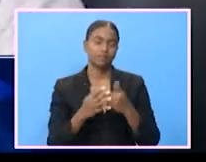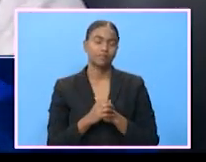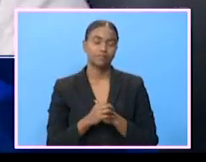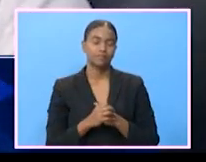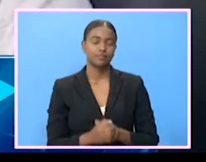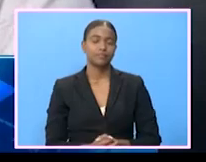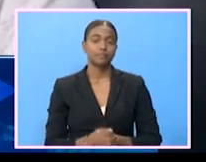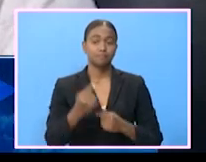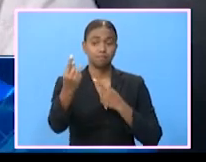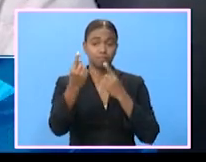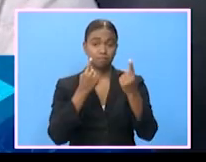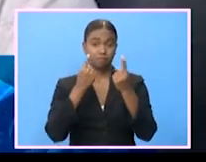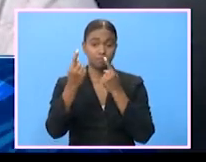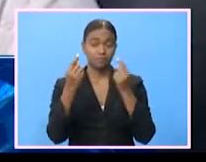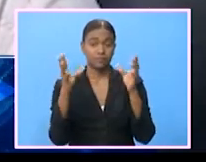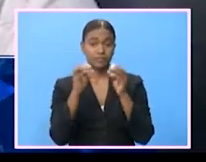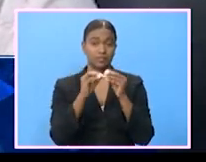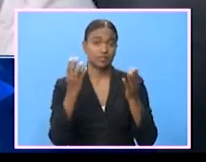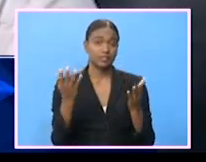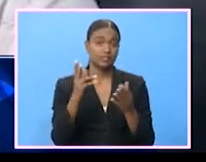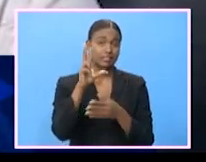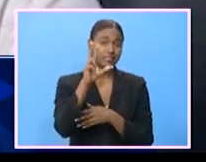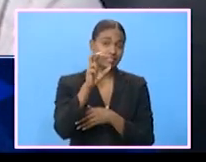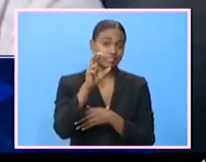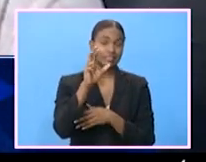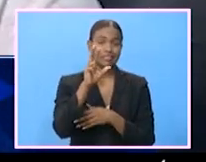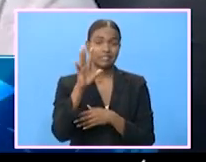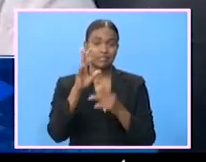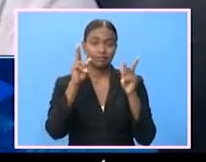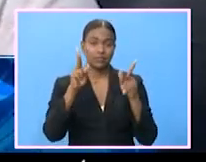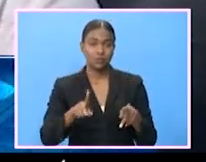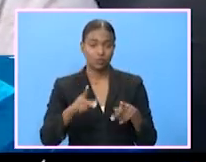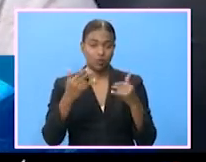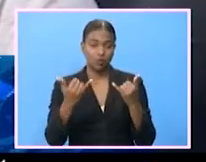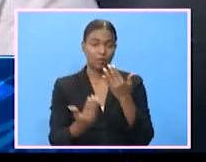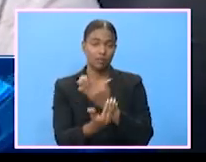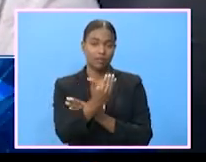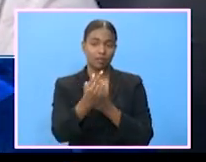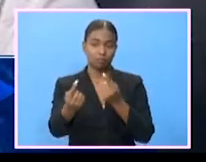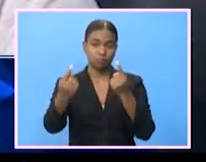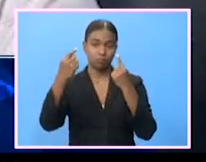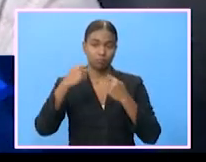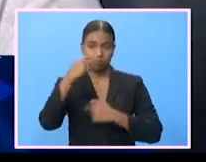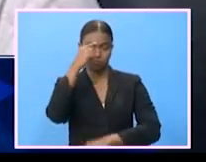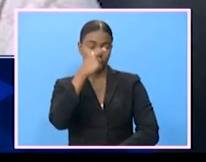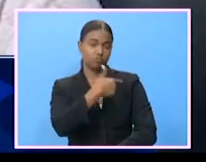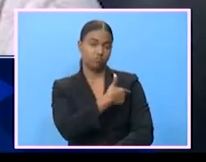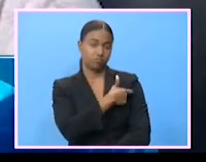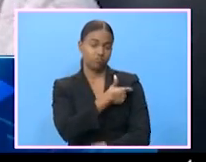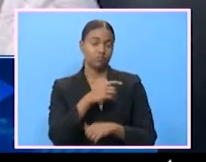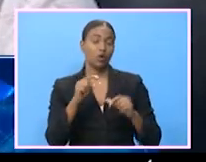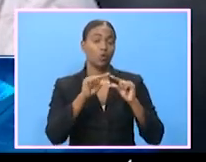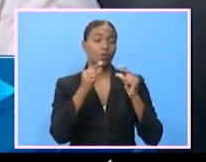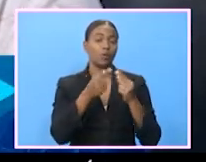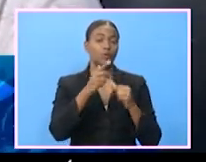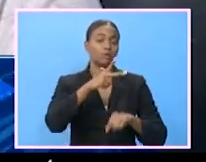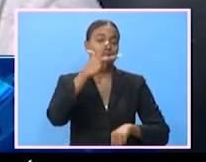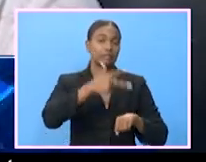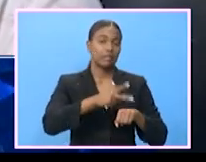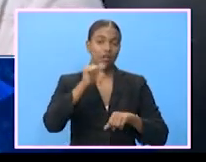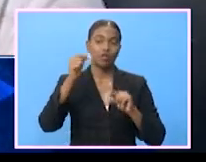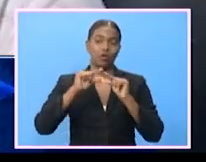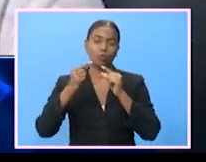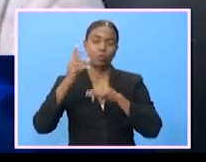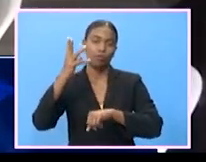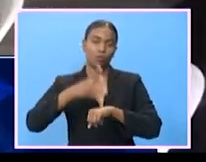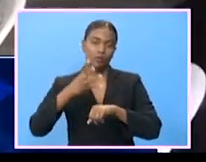han venido aproximadamente 30, entre 30 y 35 personas vinieron esta mañana buscando la vacuna. Un grupo a tercera dosis y otro grupo a